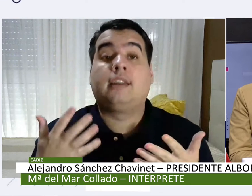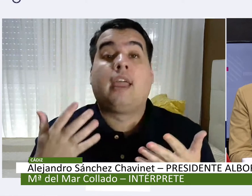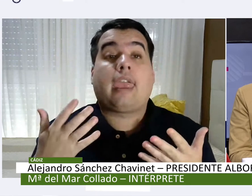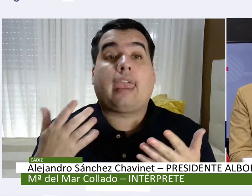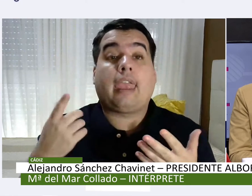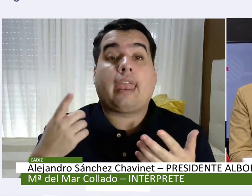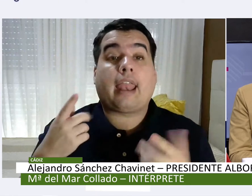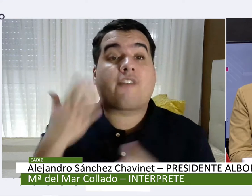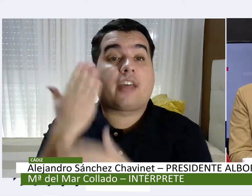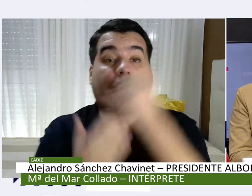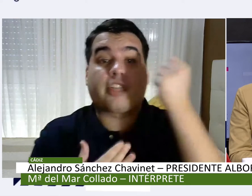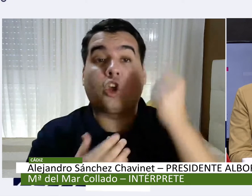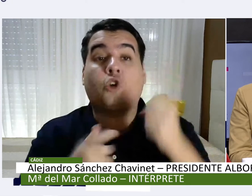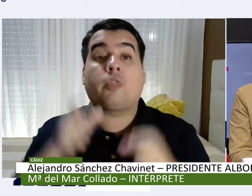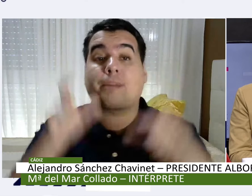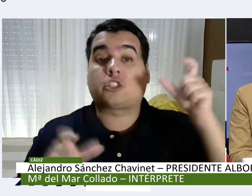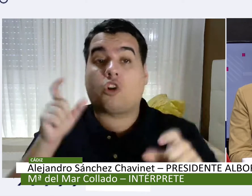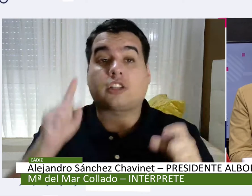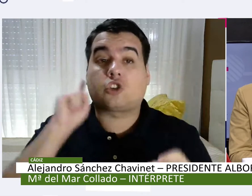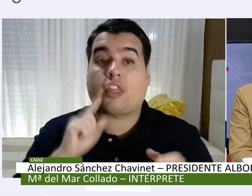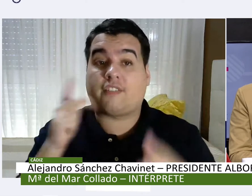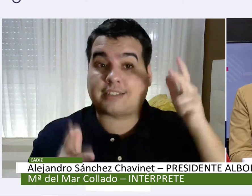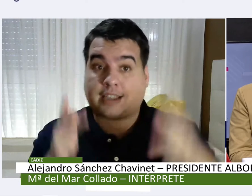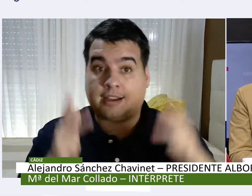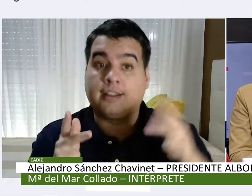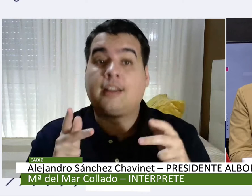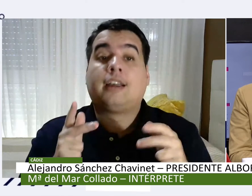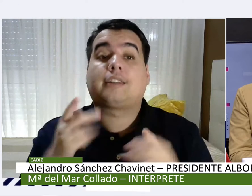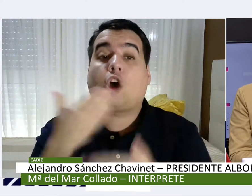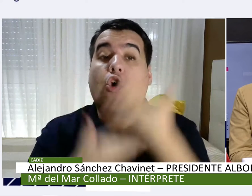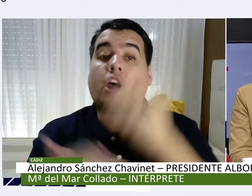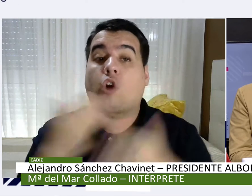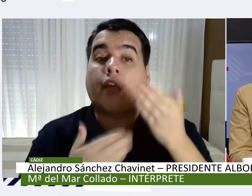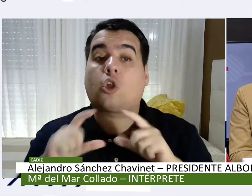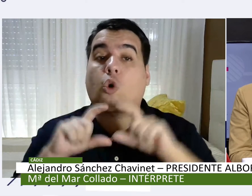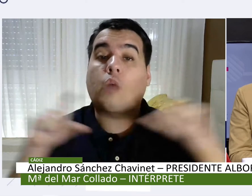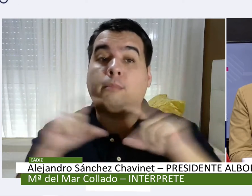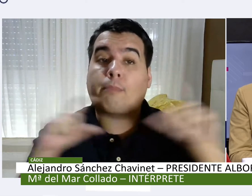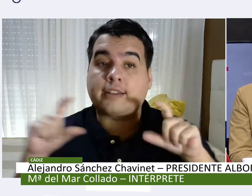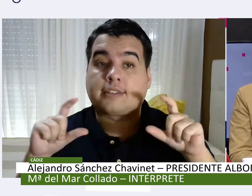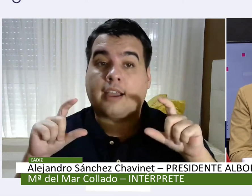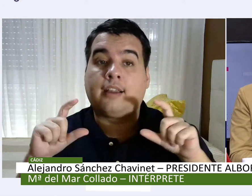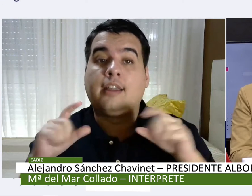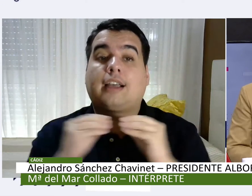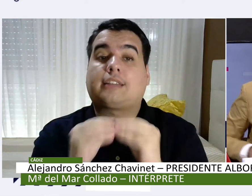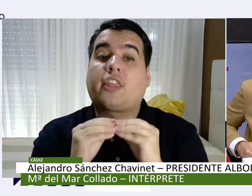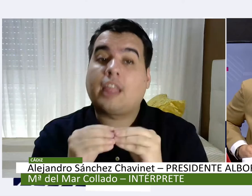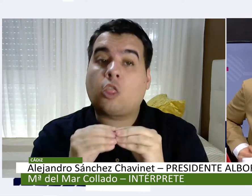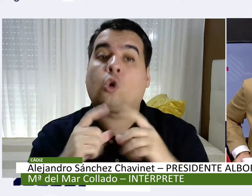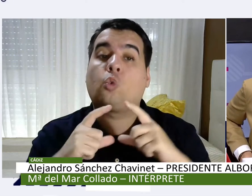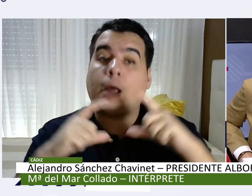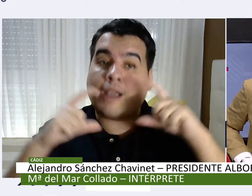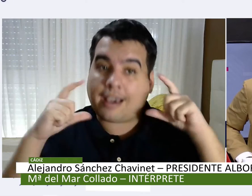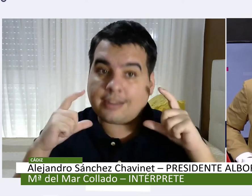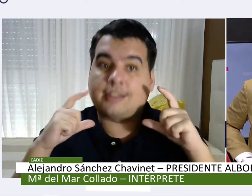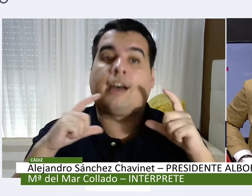Actualmente, la Federación de Personas Sordas Vasca está colaborando con una empresa que está